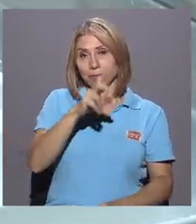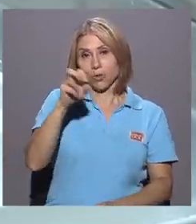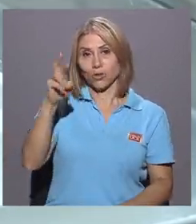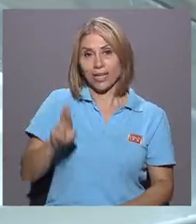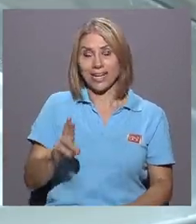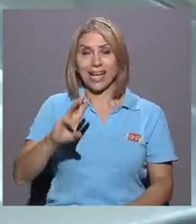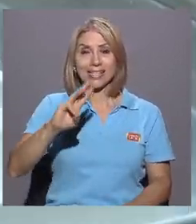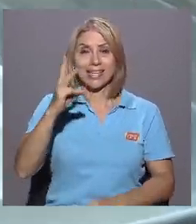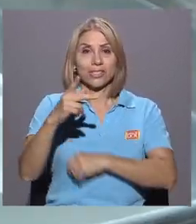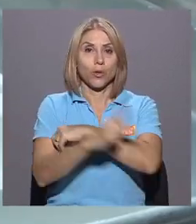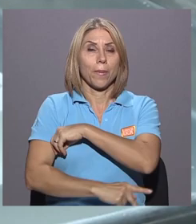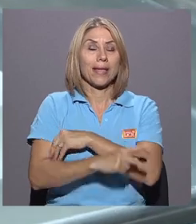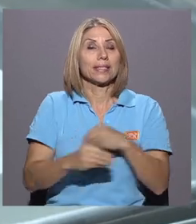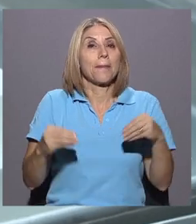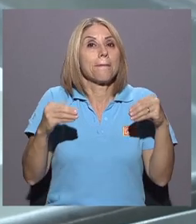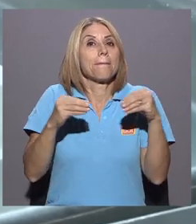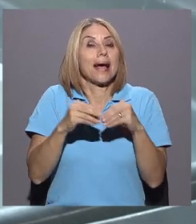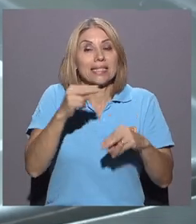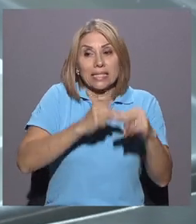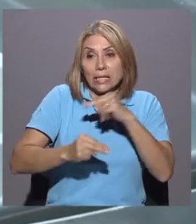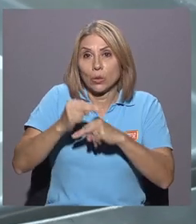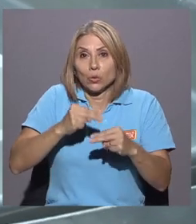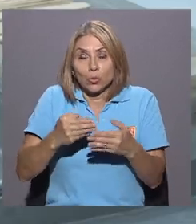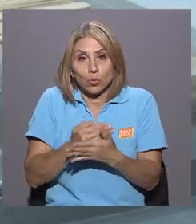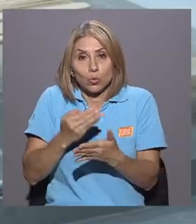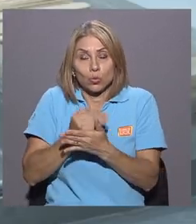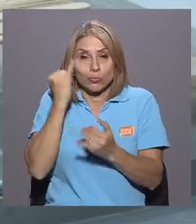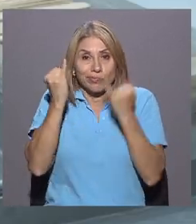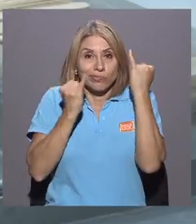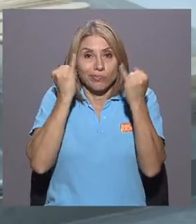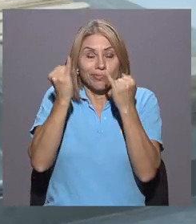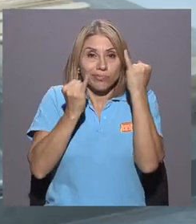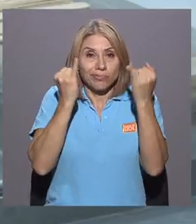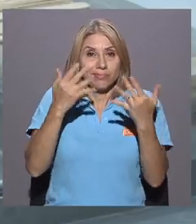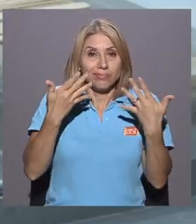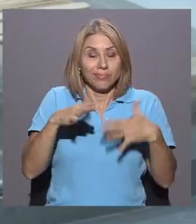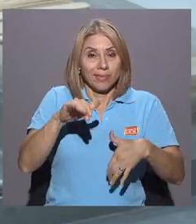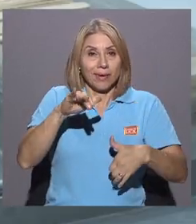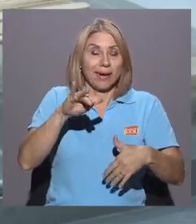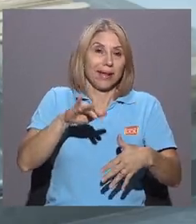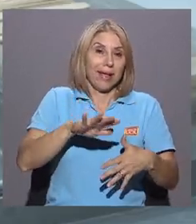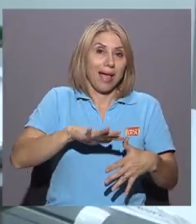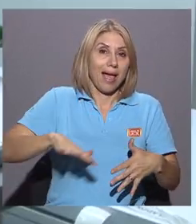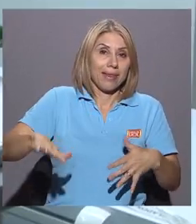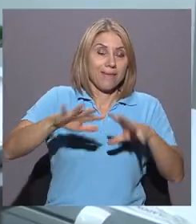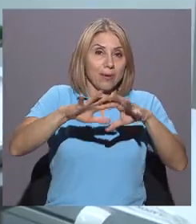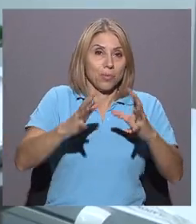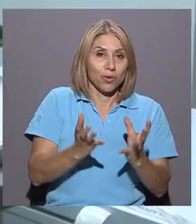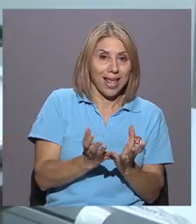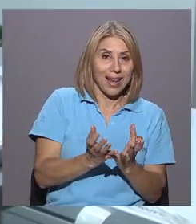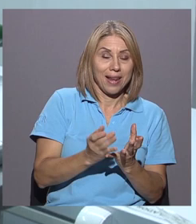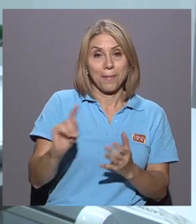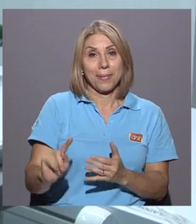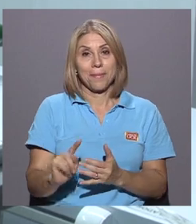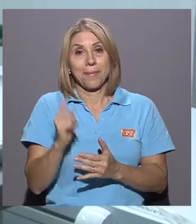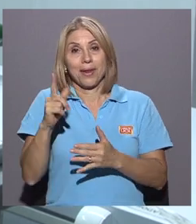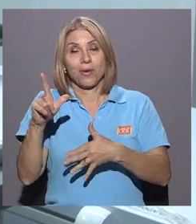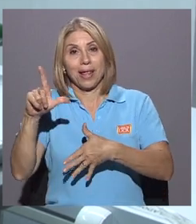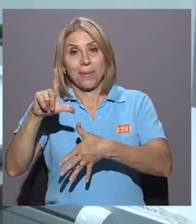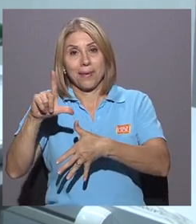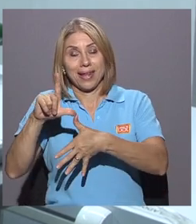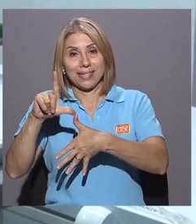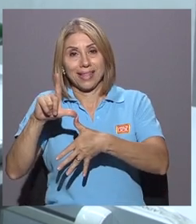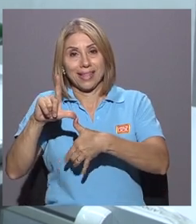más emprendedor a nivel mundial y el 1º en América Central. Sin embargo, para Ronald, el país